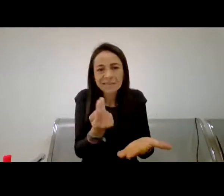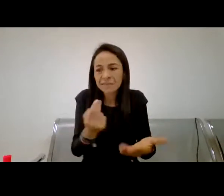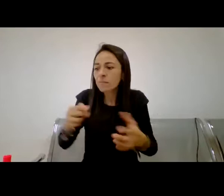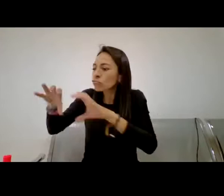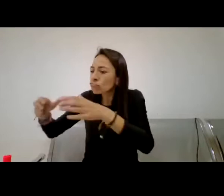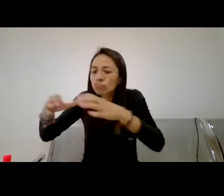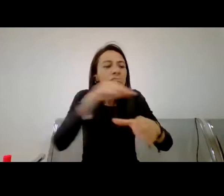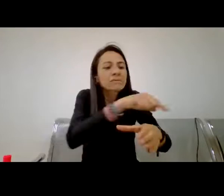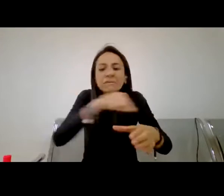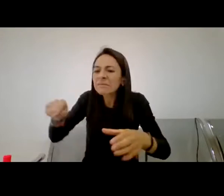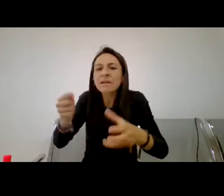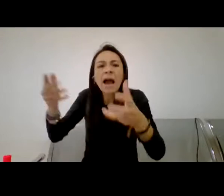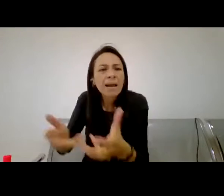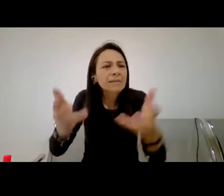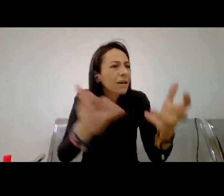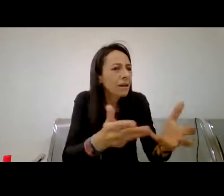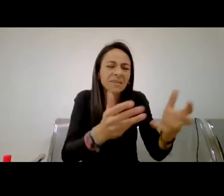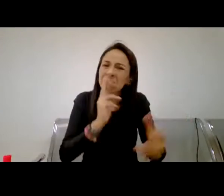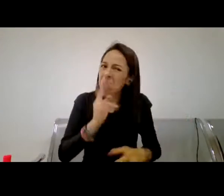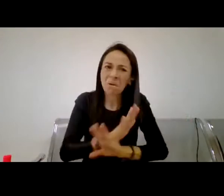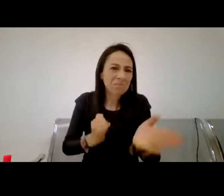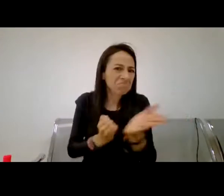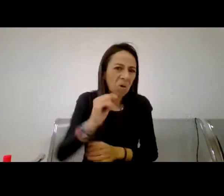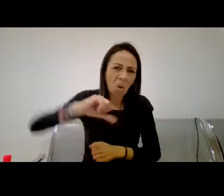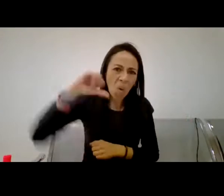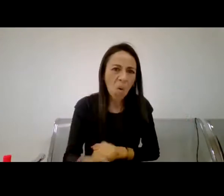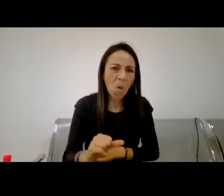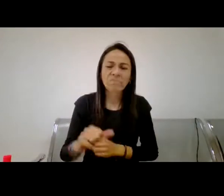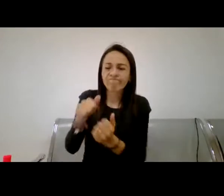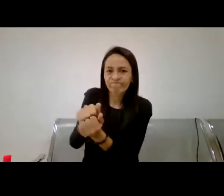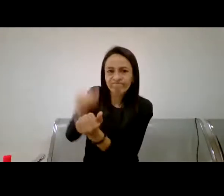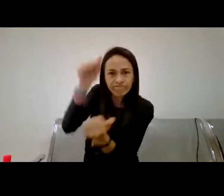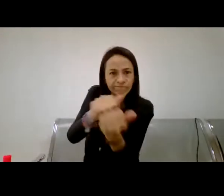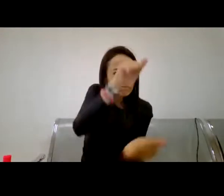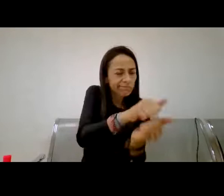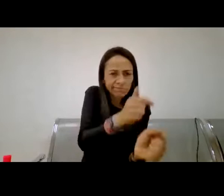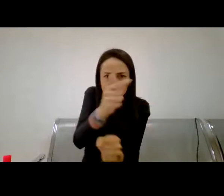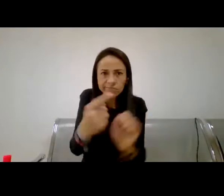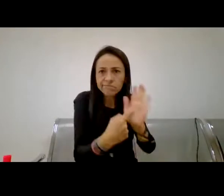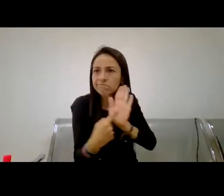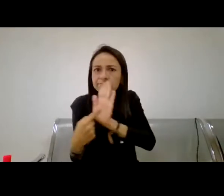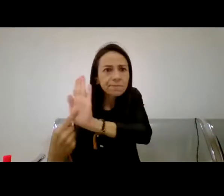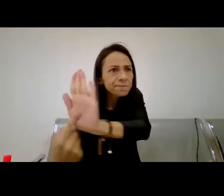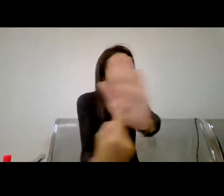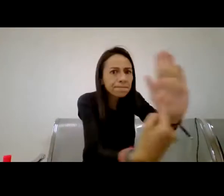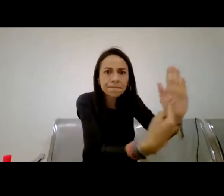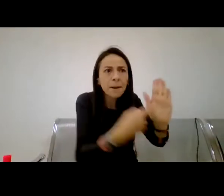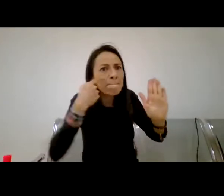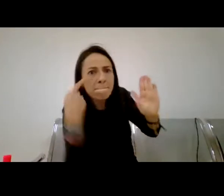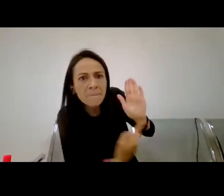sensibilizar, hay que hacerlo desde ahora. No podemos esperar al diálogo con las autoridades